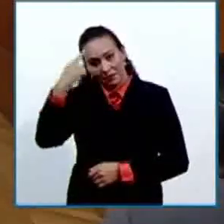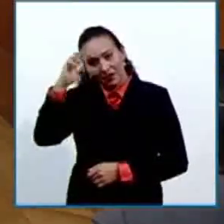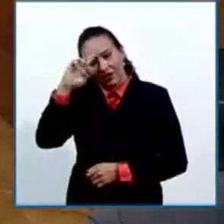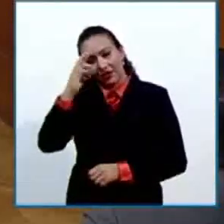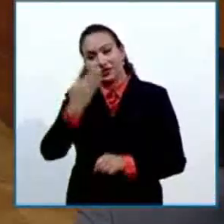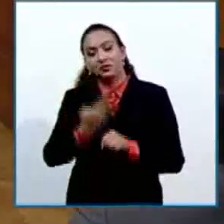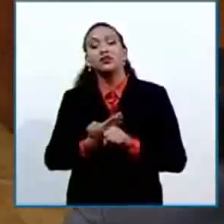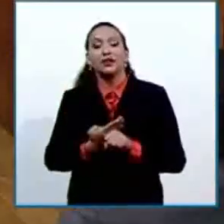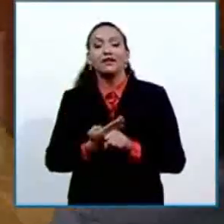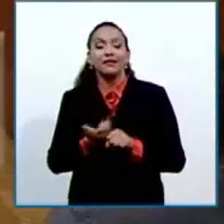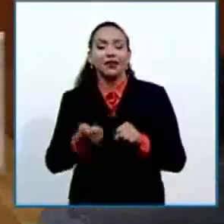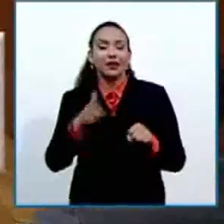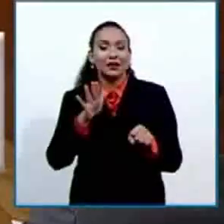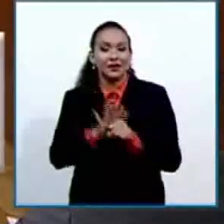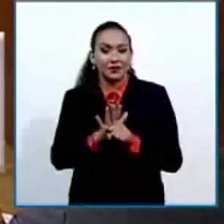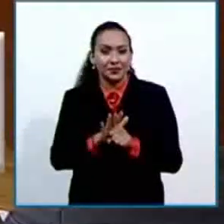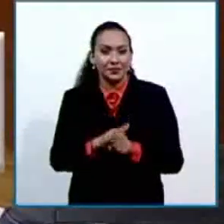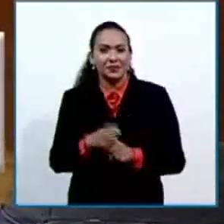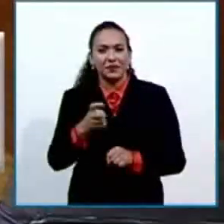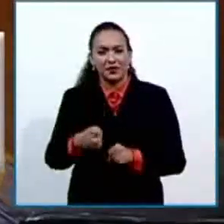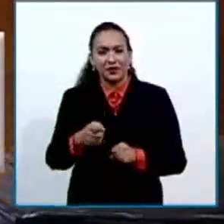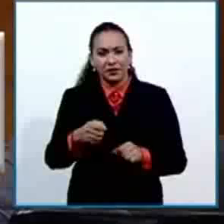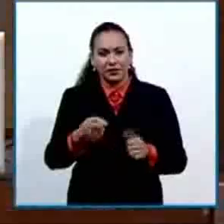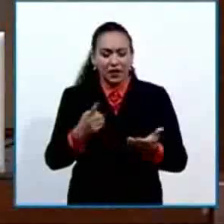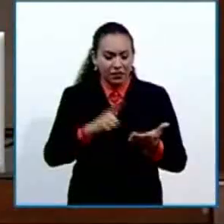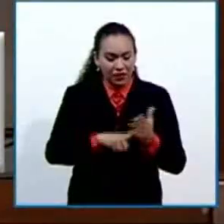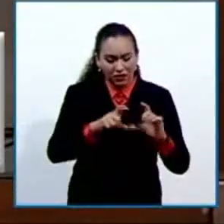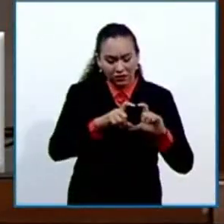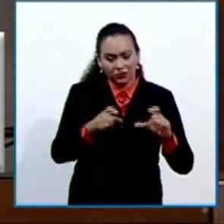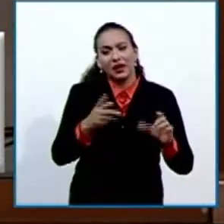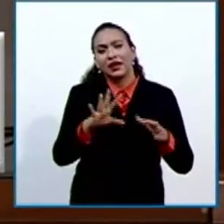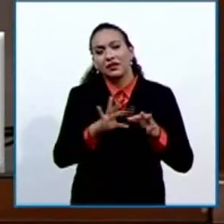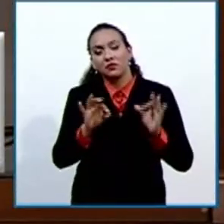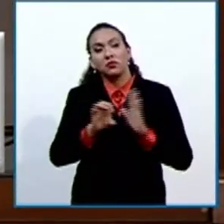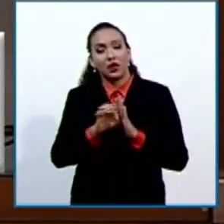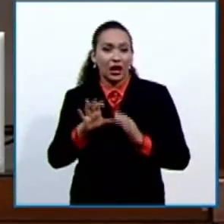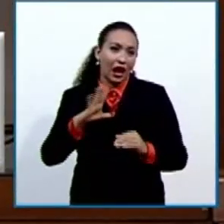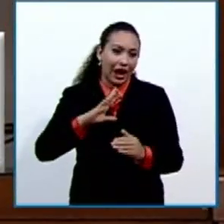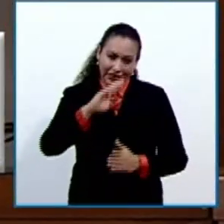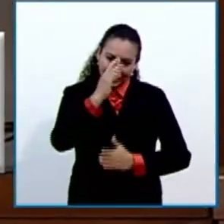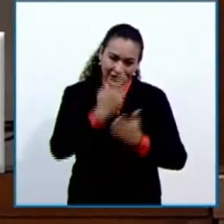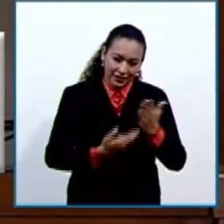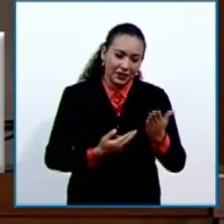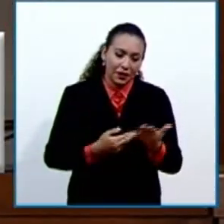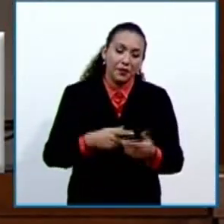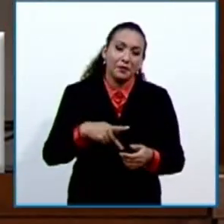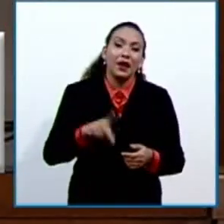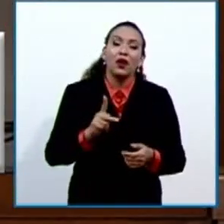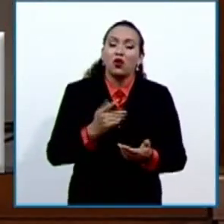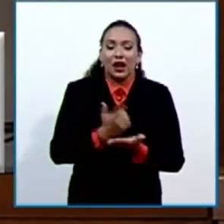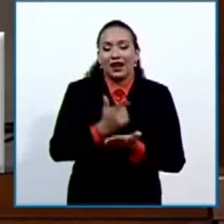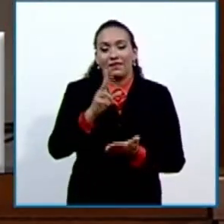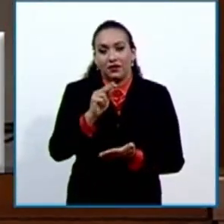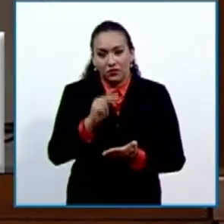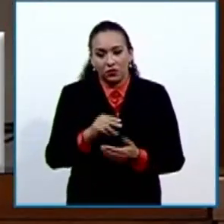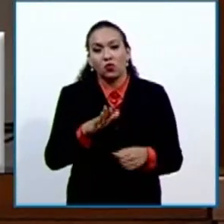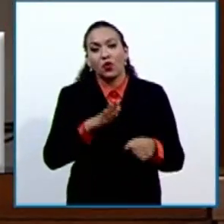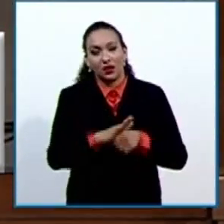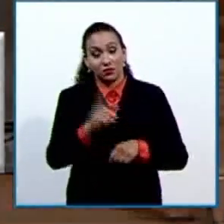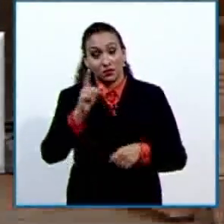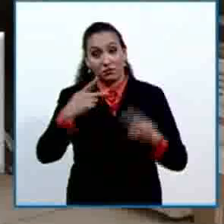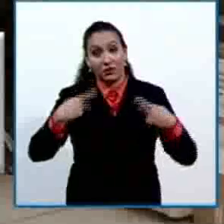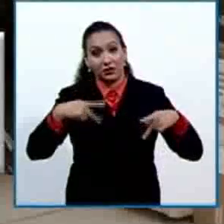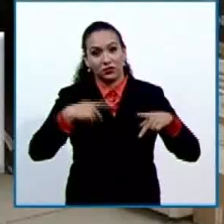Responsabilidades Administrativas, que prevé, entre las sanciones por faltas no graves, la destitución. La sala explicó que la medida